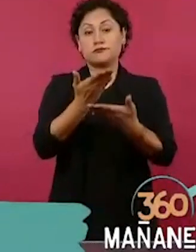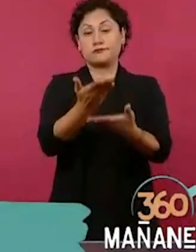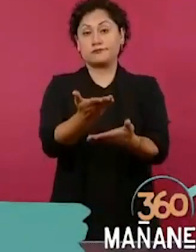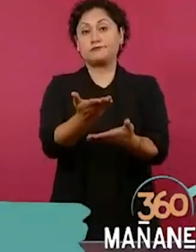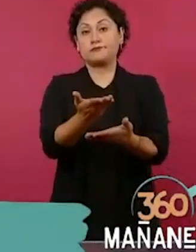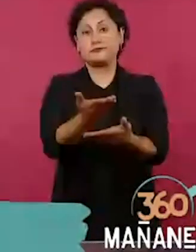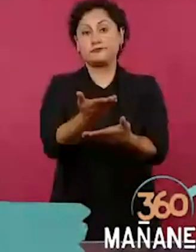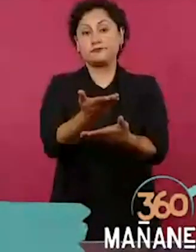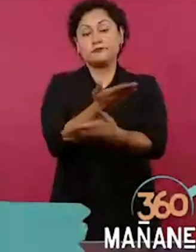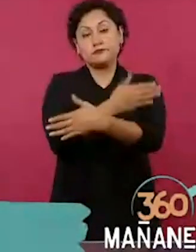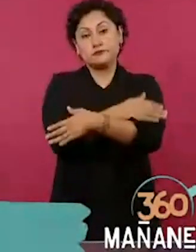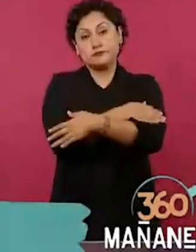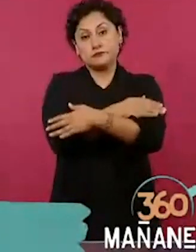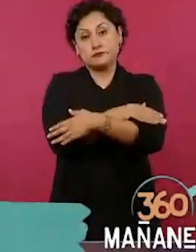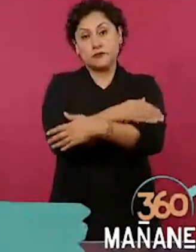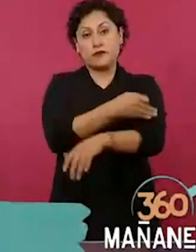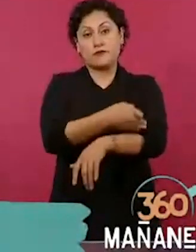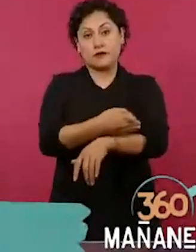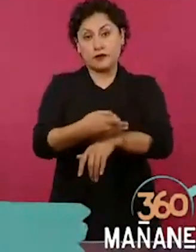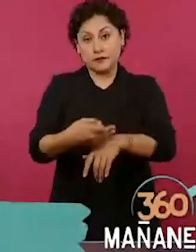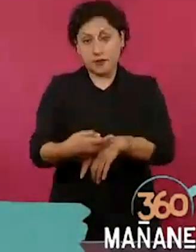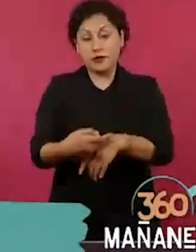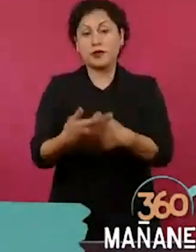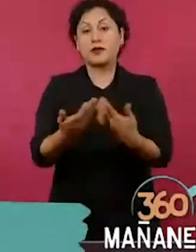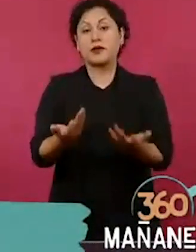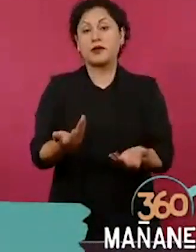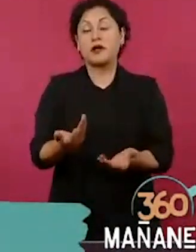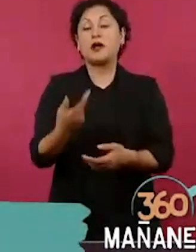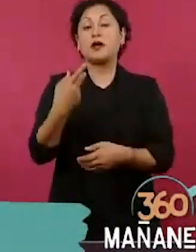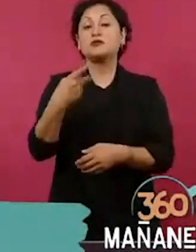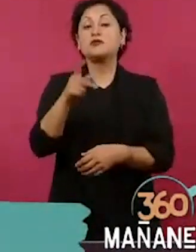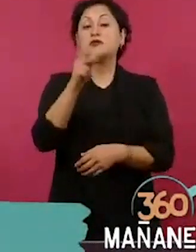a sus familiares, al papá que vive,